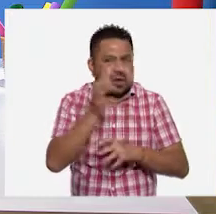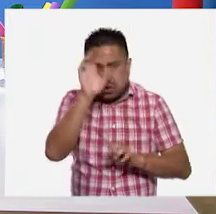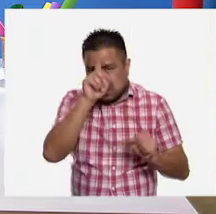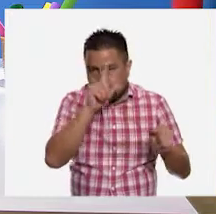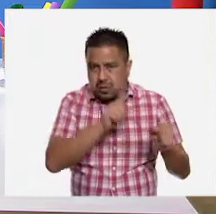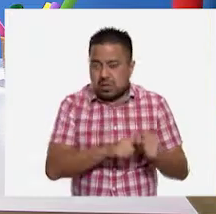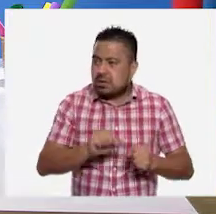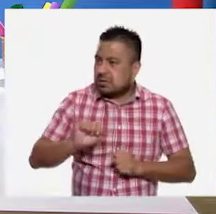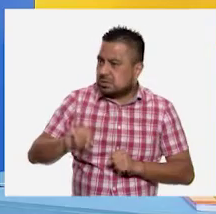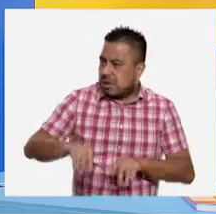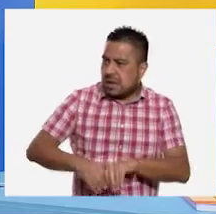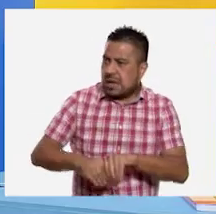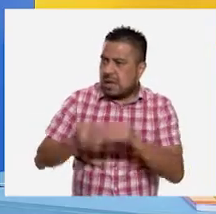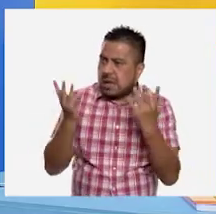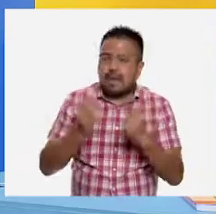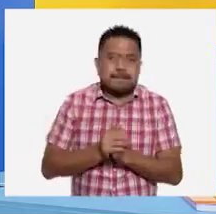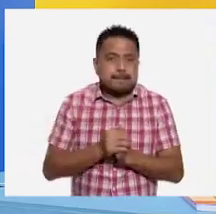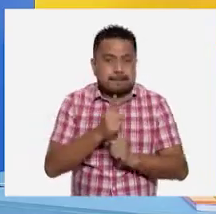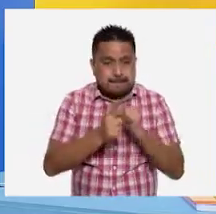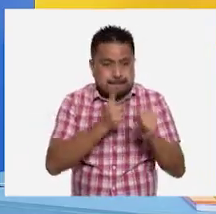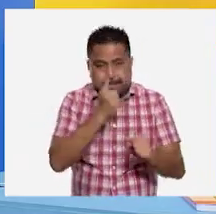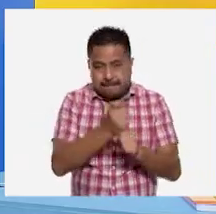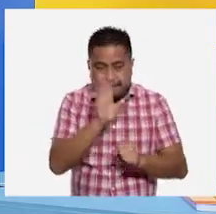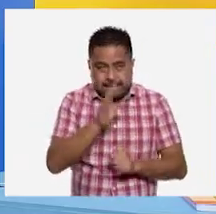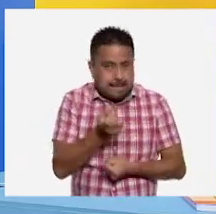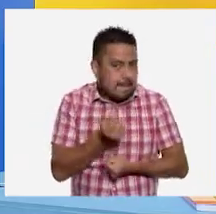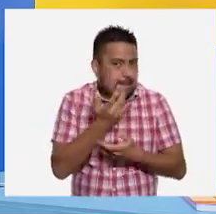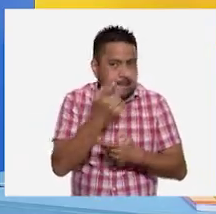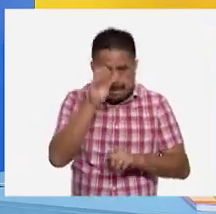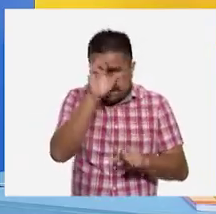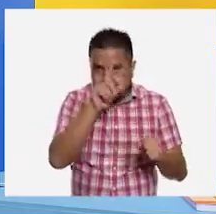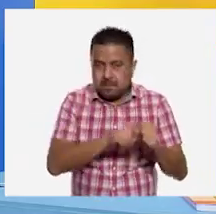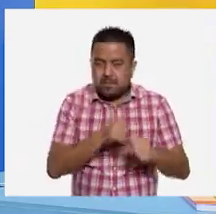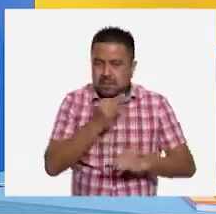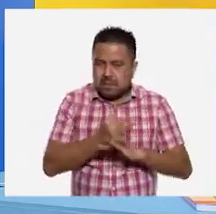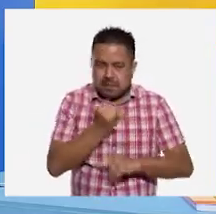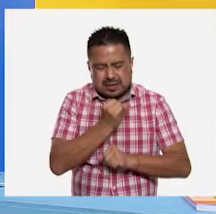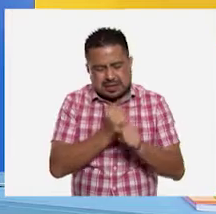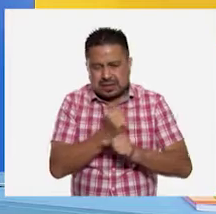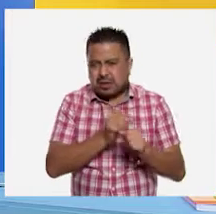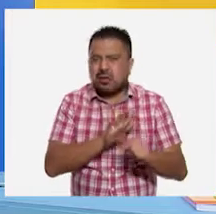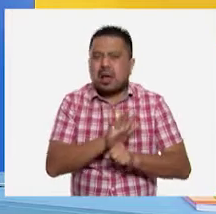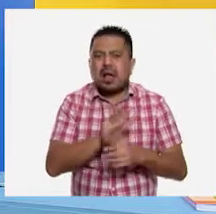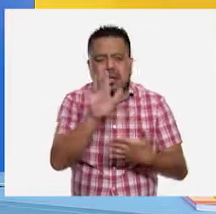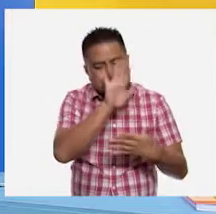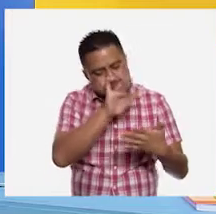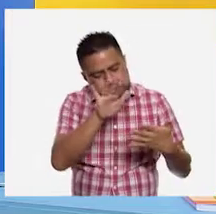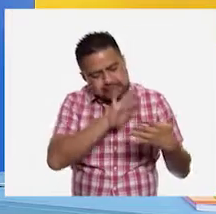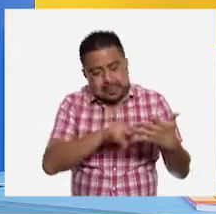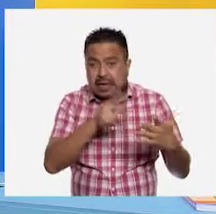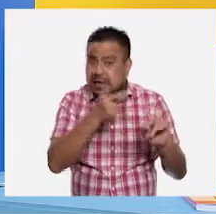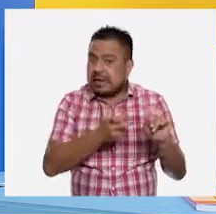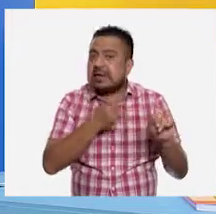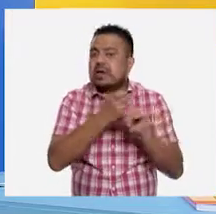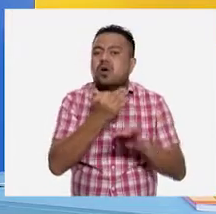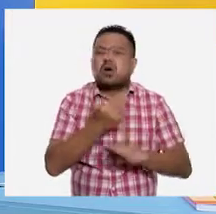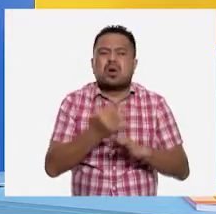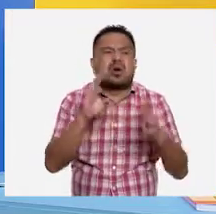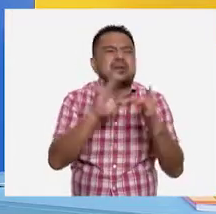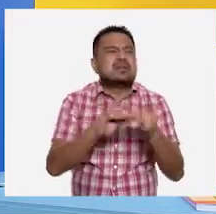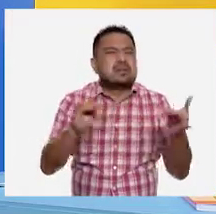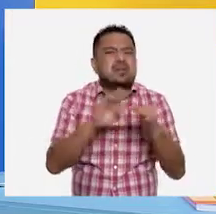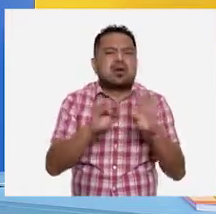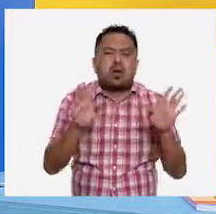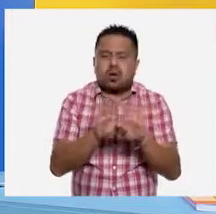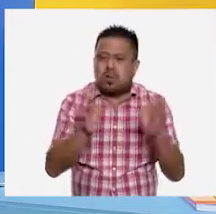culturales? Claro. La primera expresión cultural que vamos a estudiar es la literatura. Y para ello hablaremos de algunos de